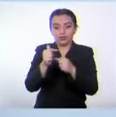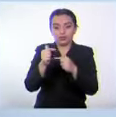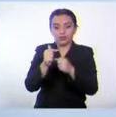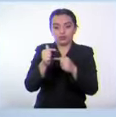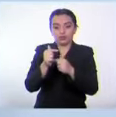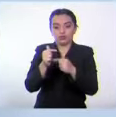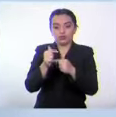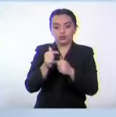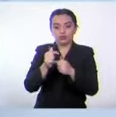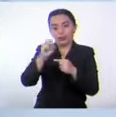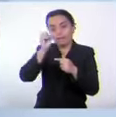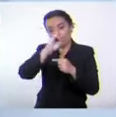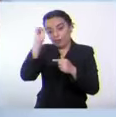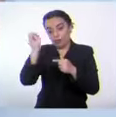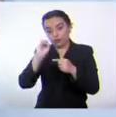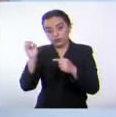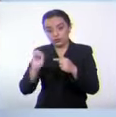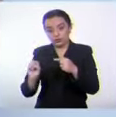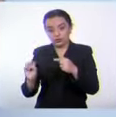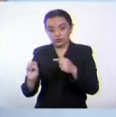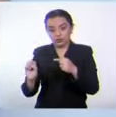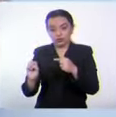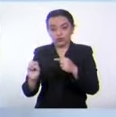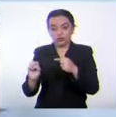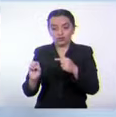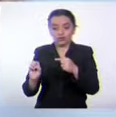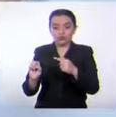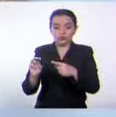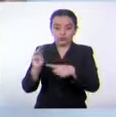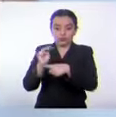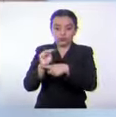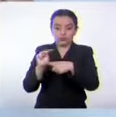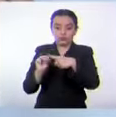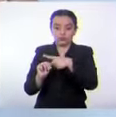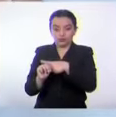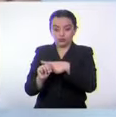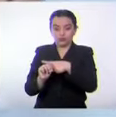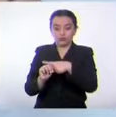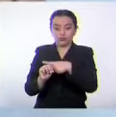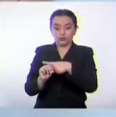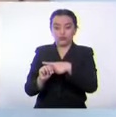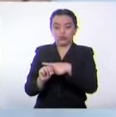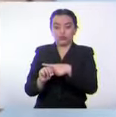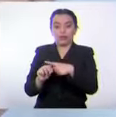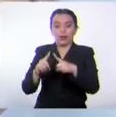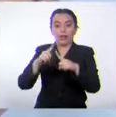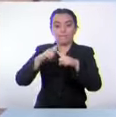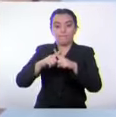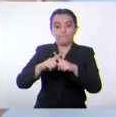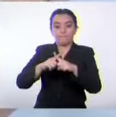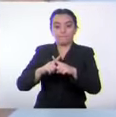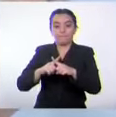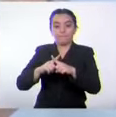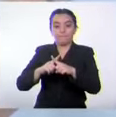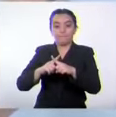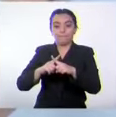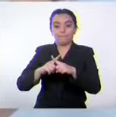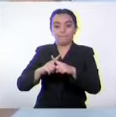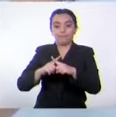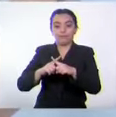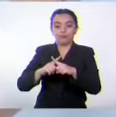al porcentaje masa sobre masa multiplicado por la masa de la